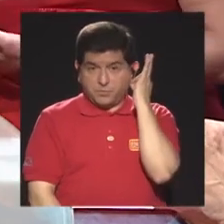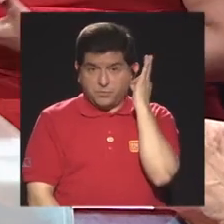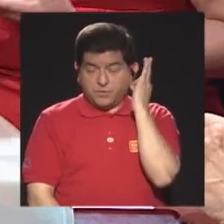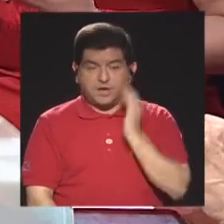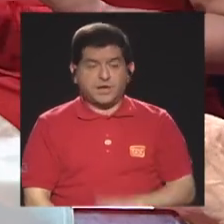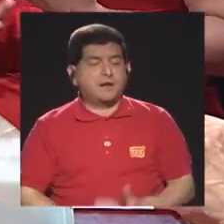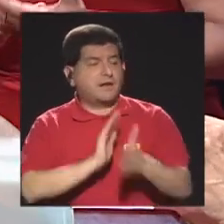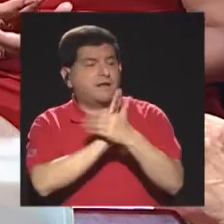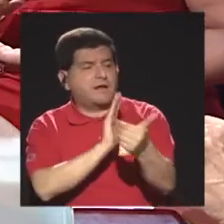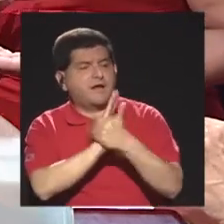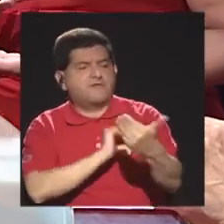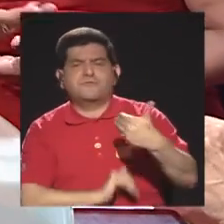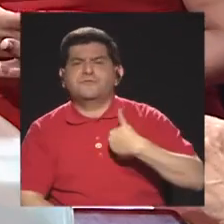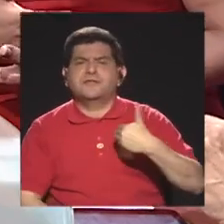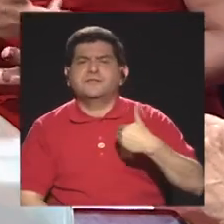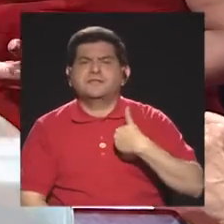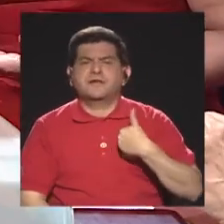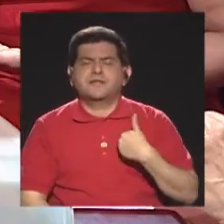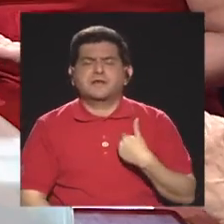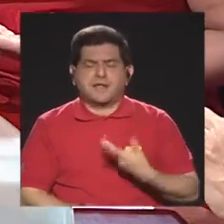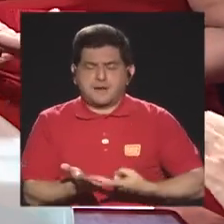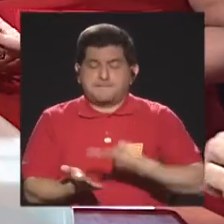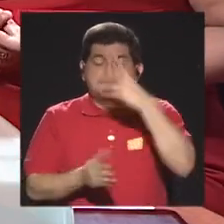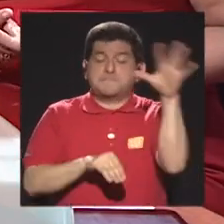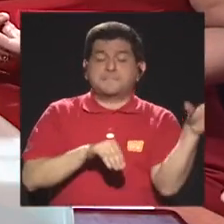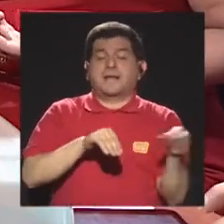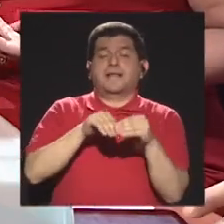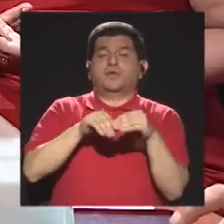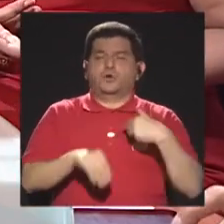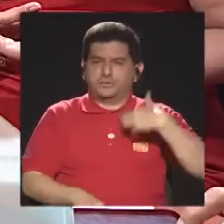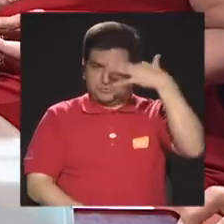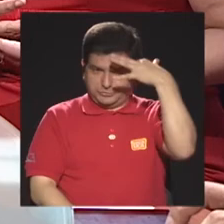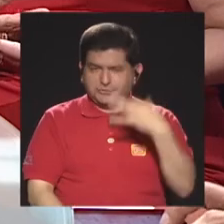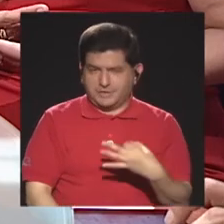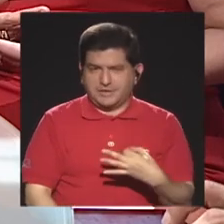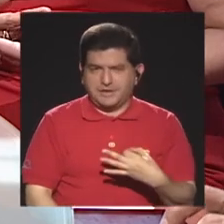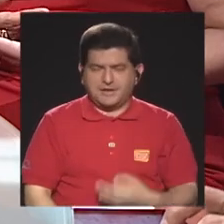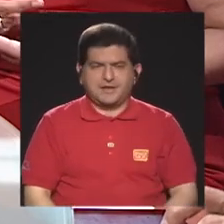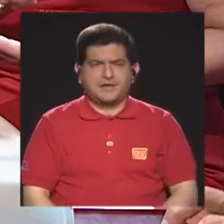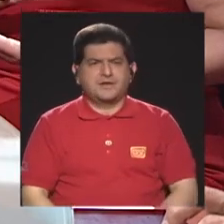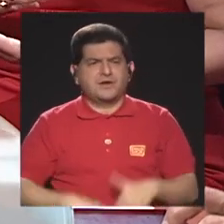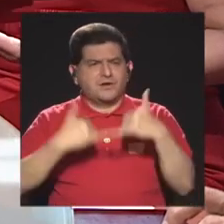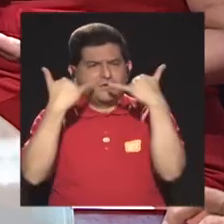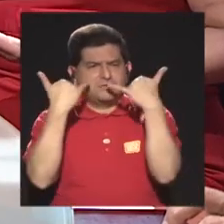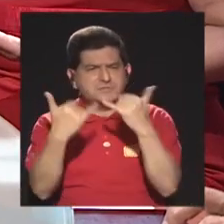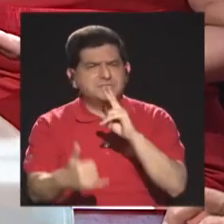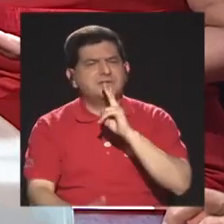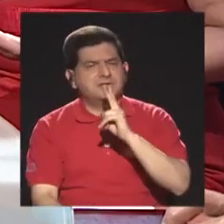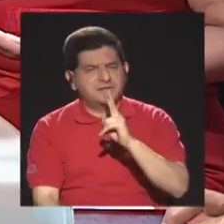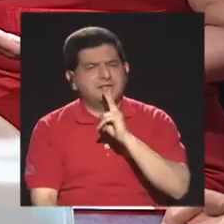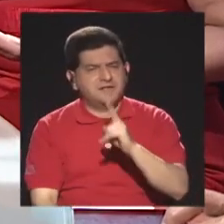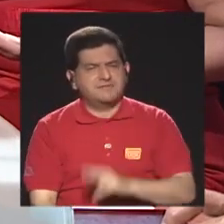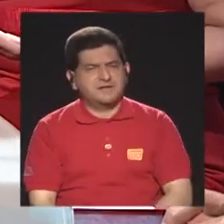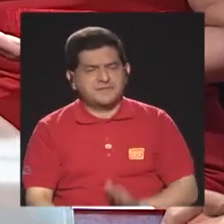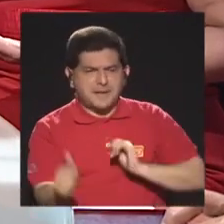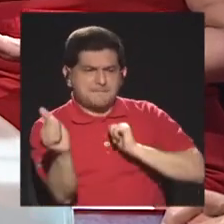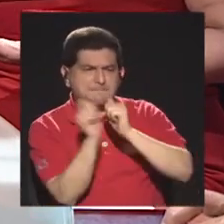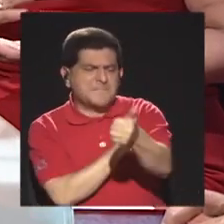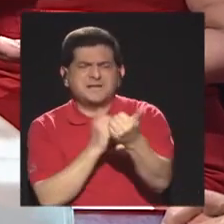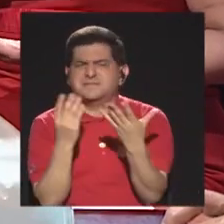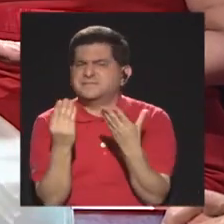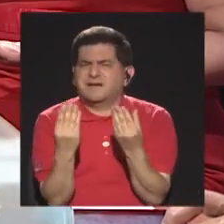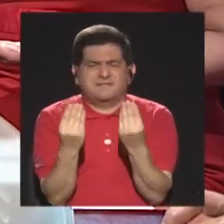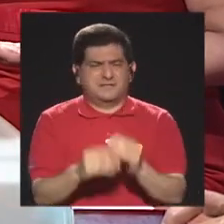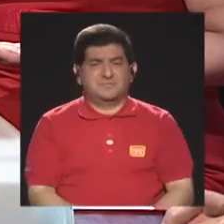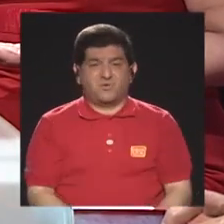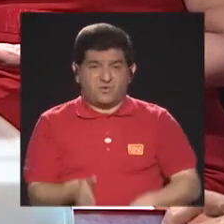Las habilidades que tienen las mujeres son un valor agregado, que creo que cuando logremos realmente superar esos temores, porque